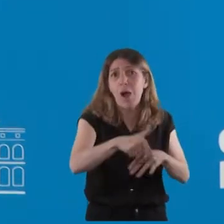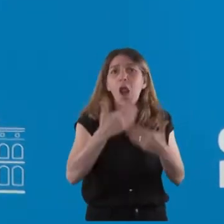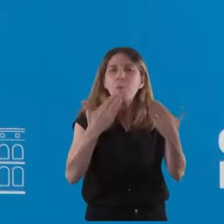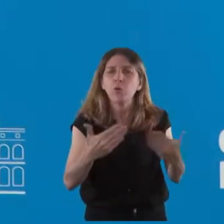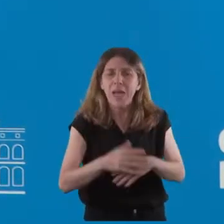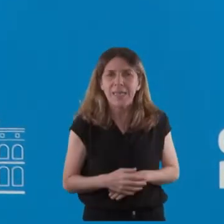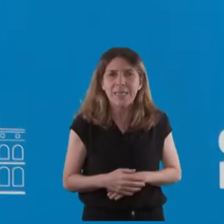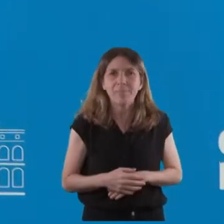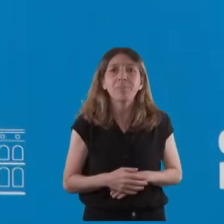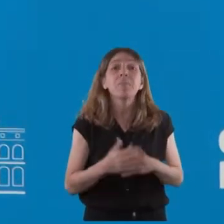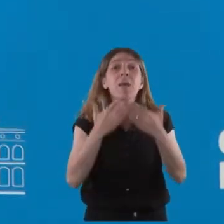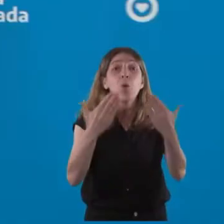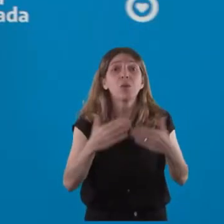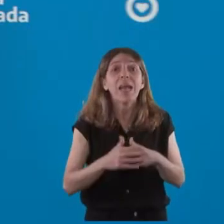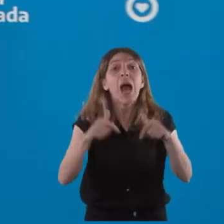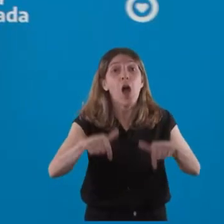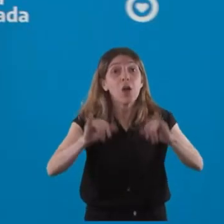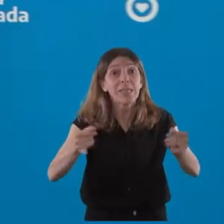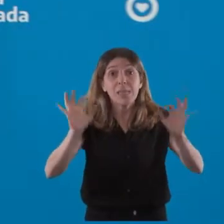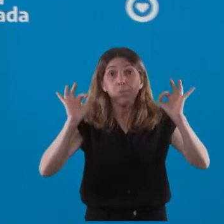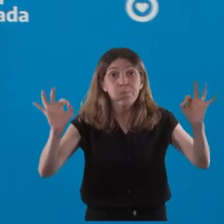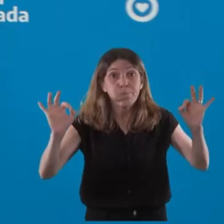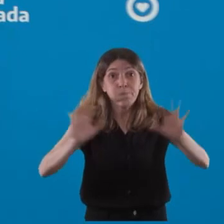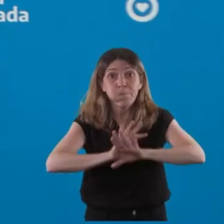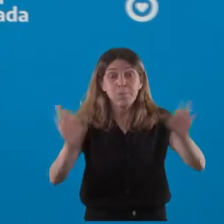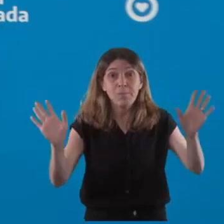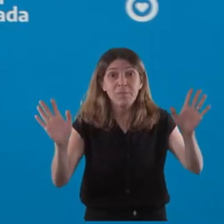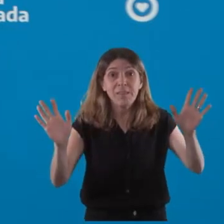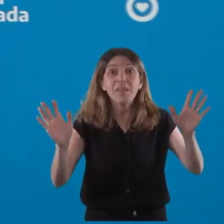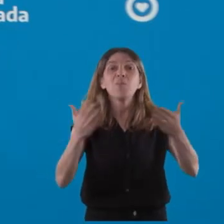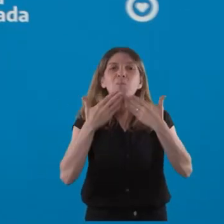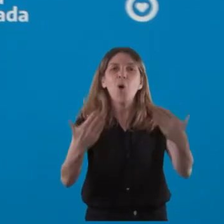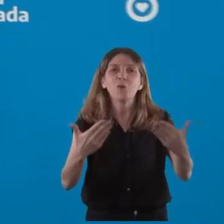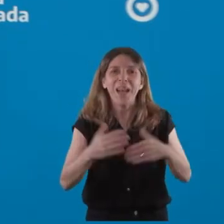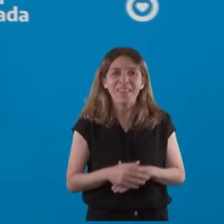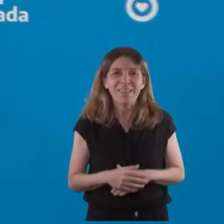gracias por la pregunta muchas gracias ahora sí estamos todos y todas muchas gracias